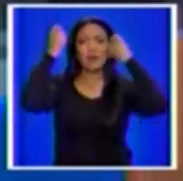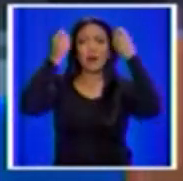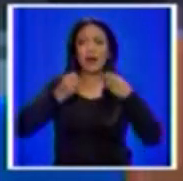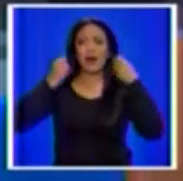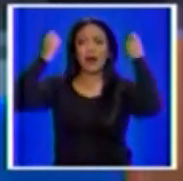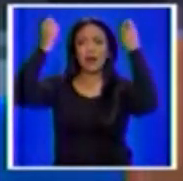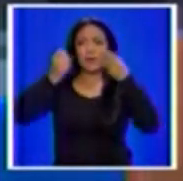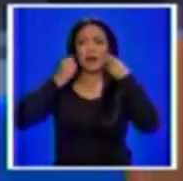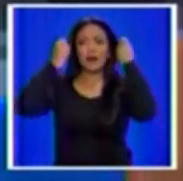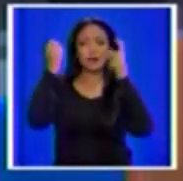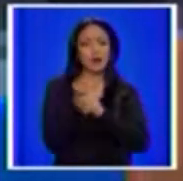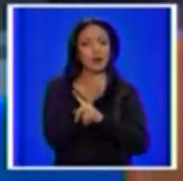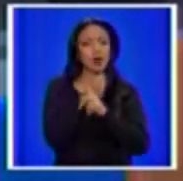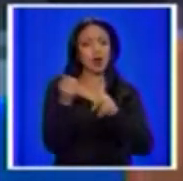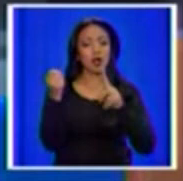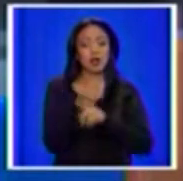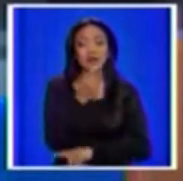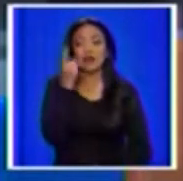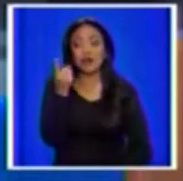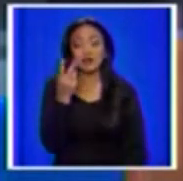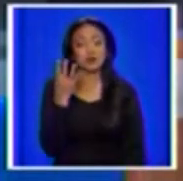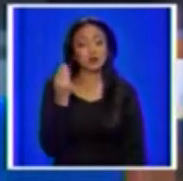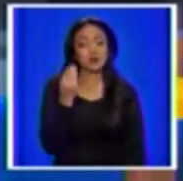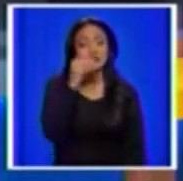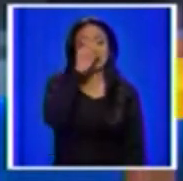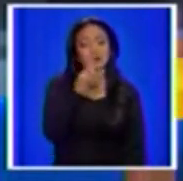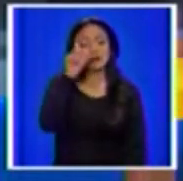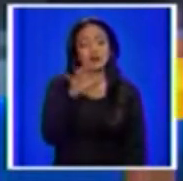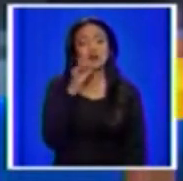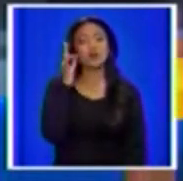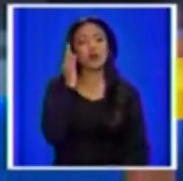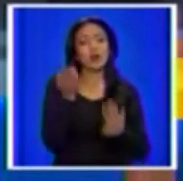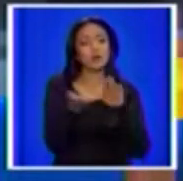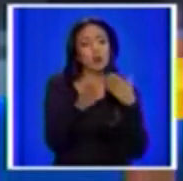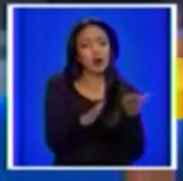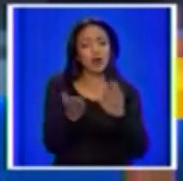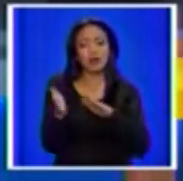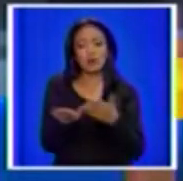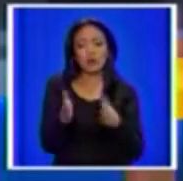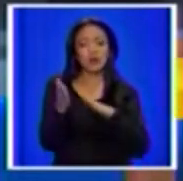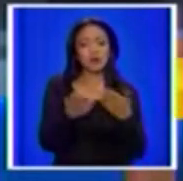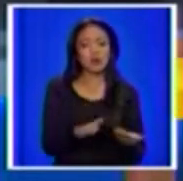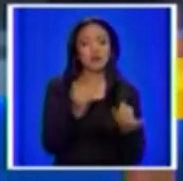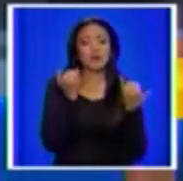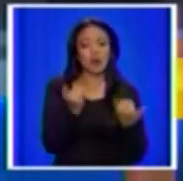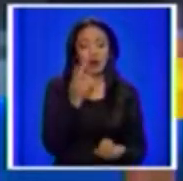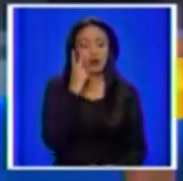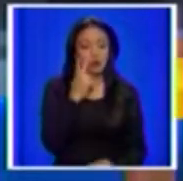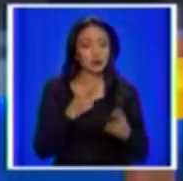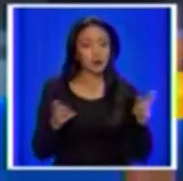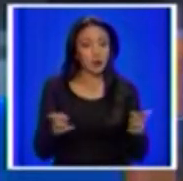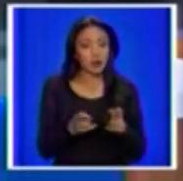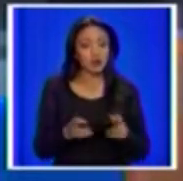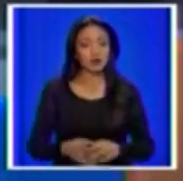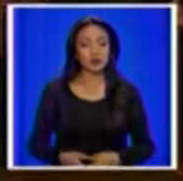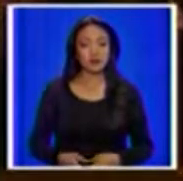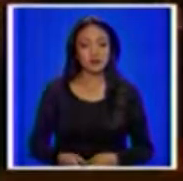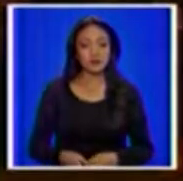género, un mal que termina con la vida de cientos de mujeres durante años en el Ecuador. Alejandra Carvajal nos tiene el resumen.